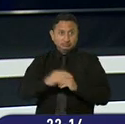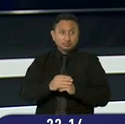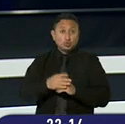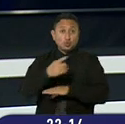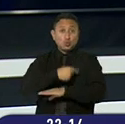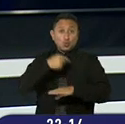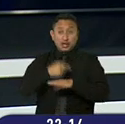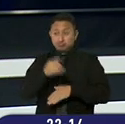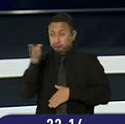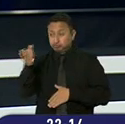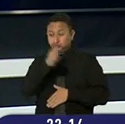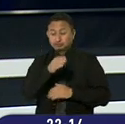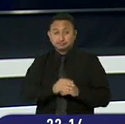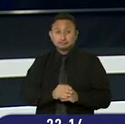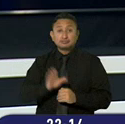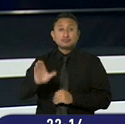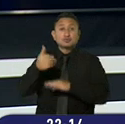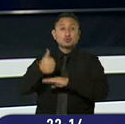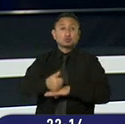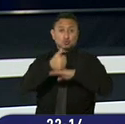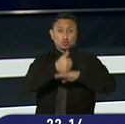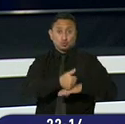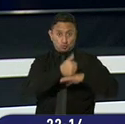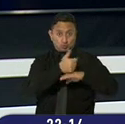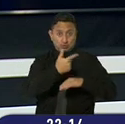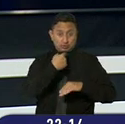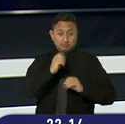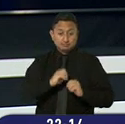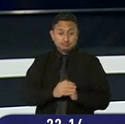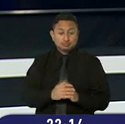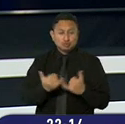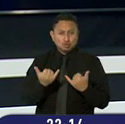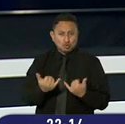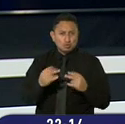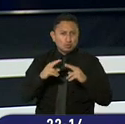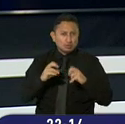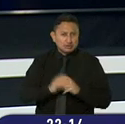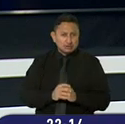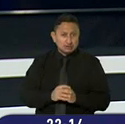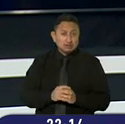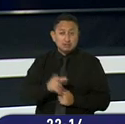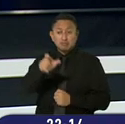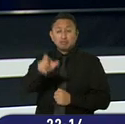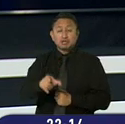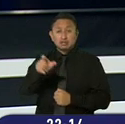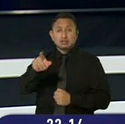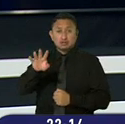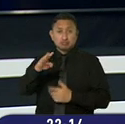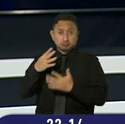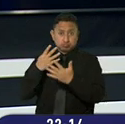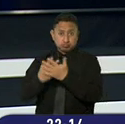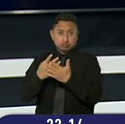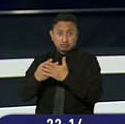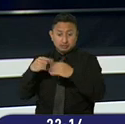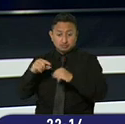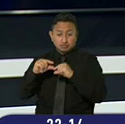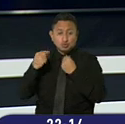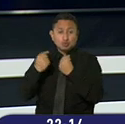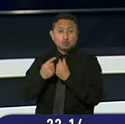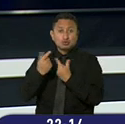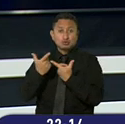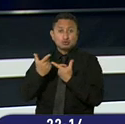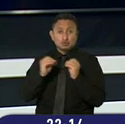lo expresado por las autoridades, aún investigan si los aprehendidos tendrían conexión con bandas